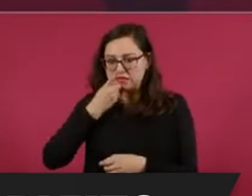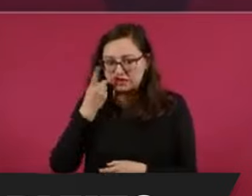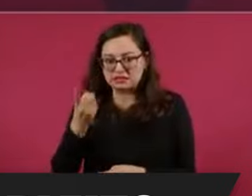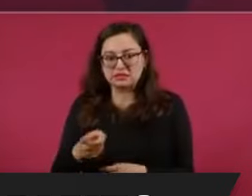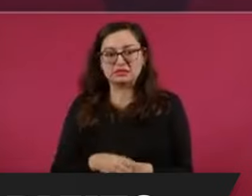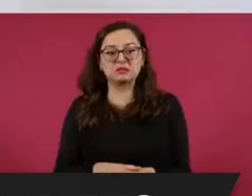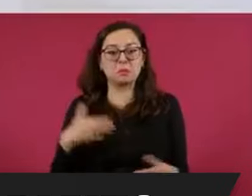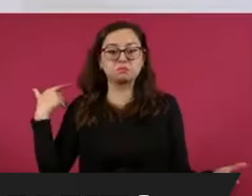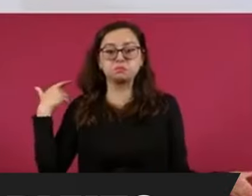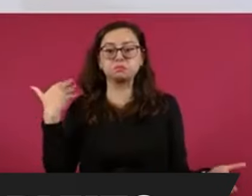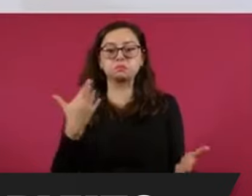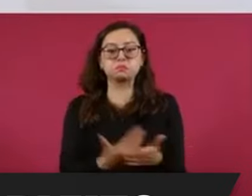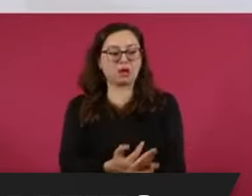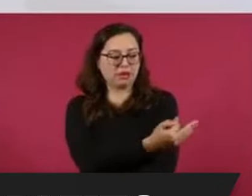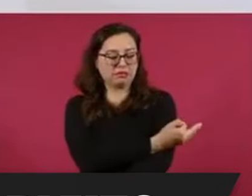¿Por qué lo dice hasta ahora?